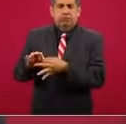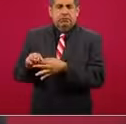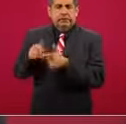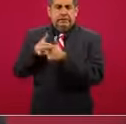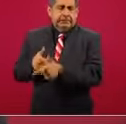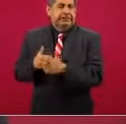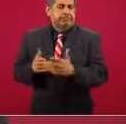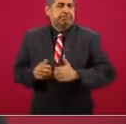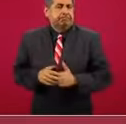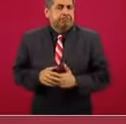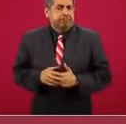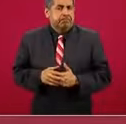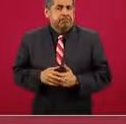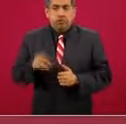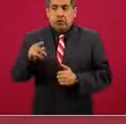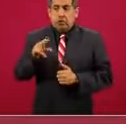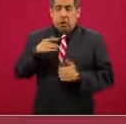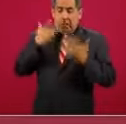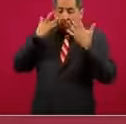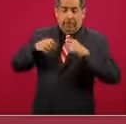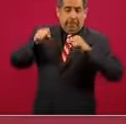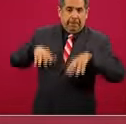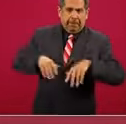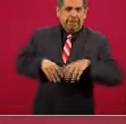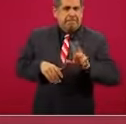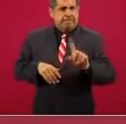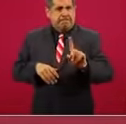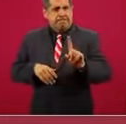Mucho menos renuncio a